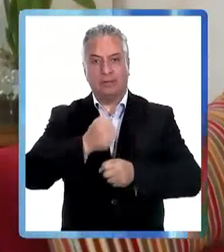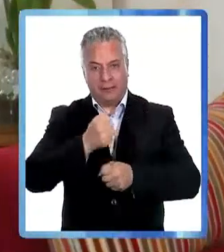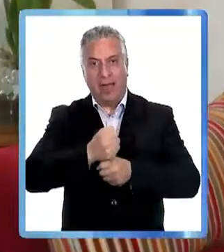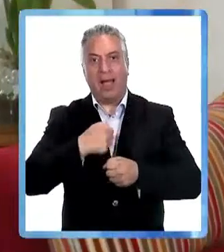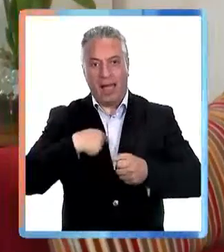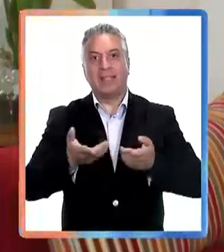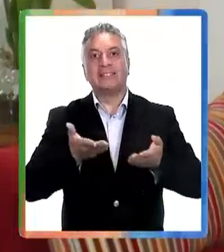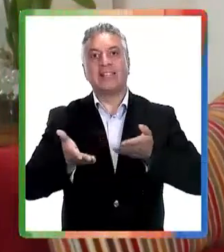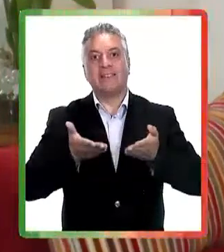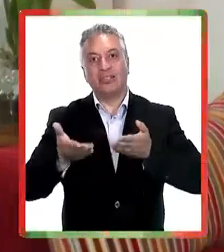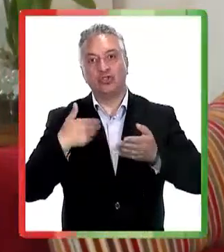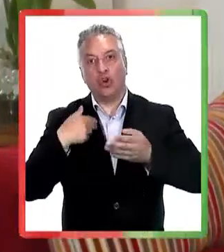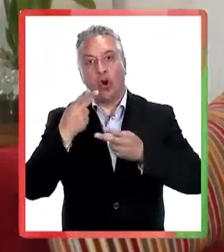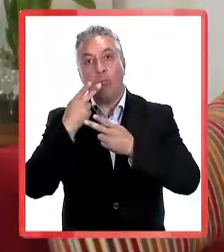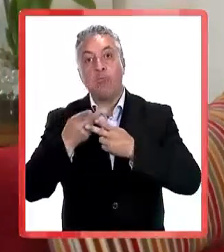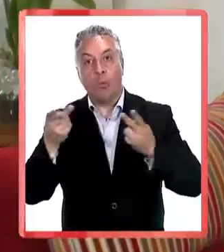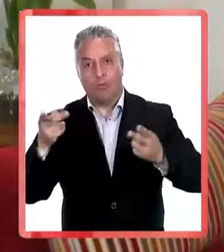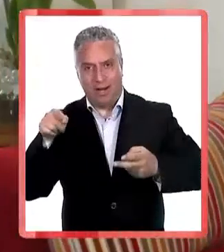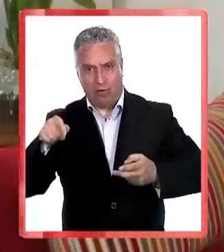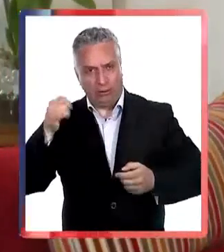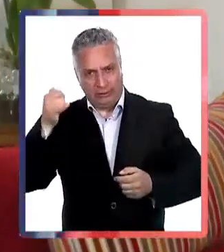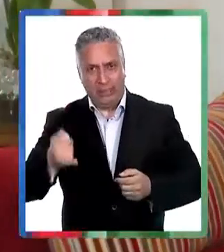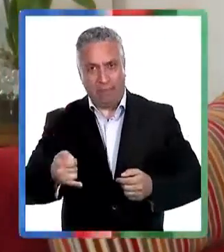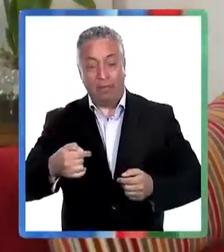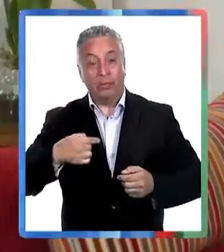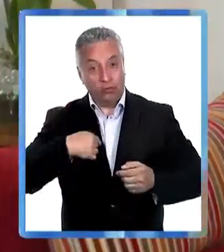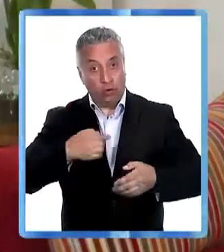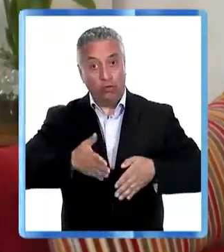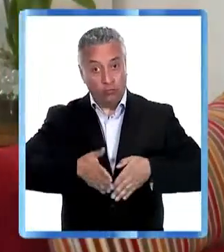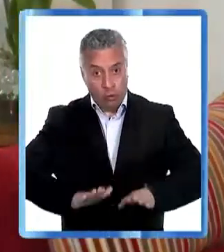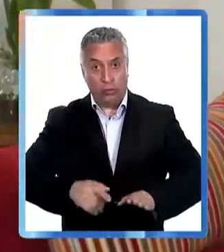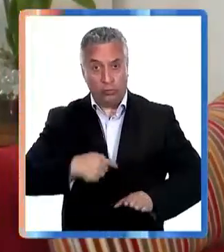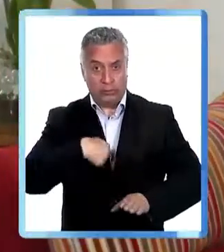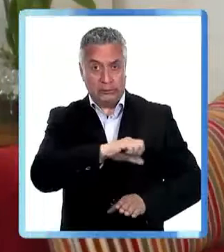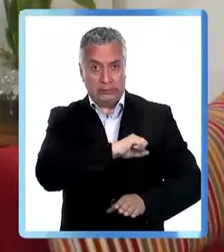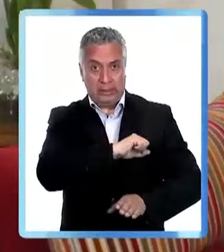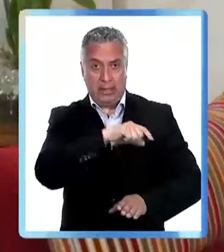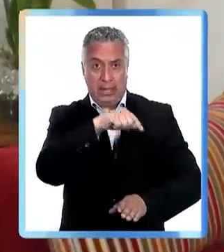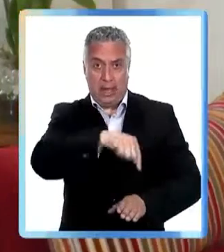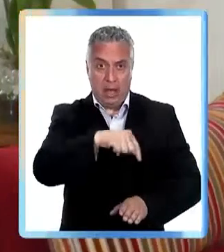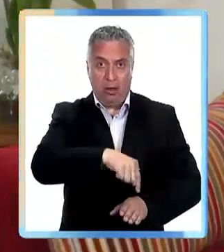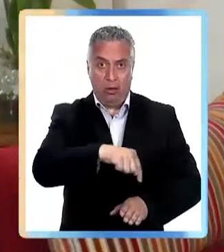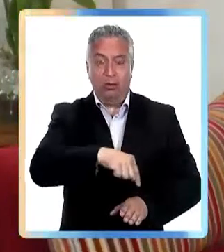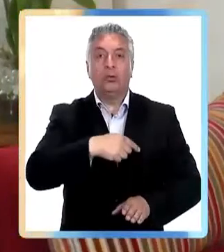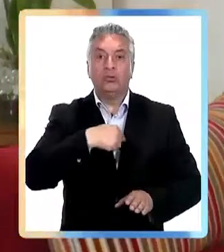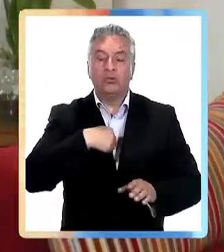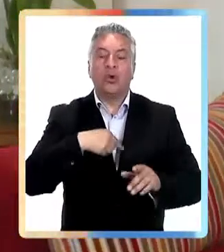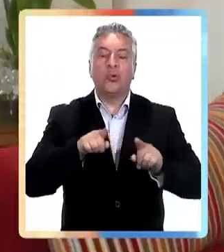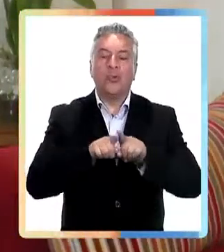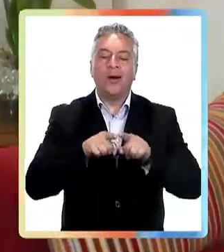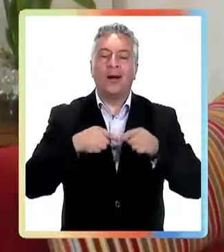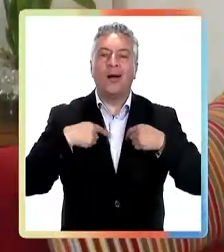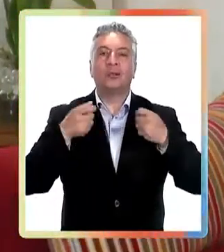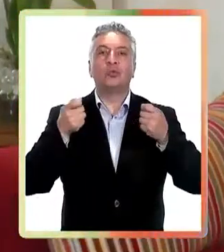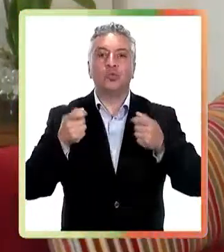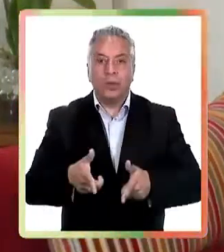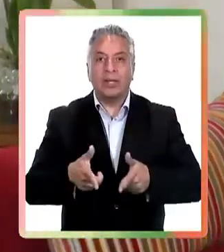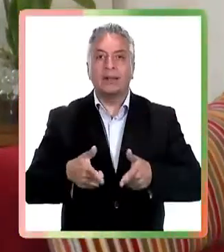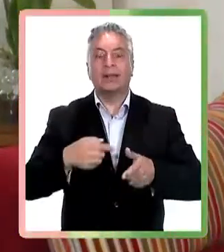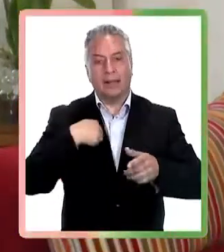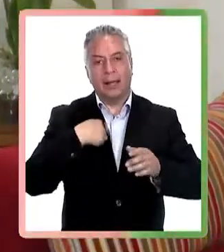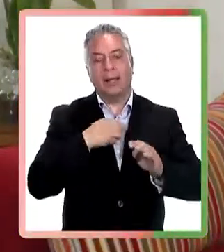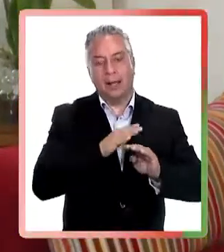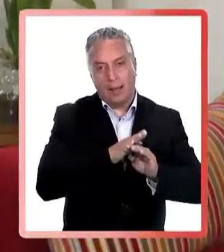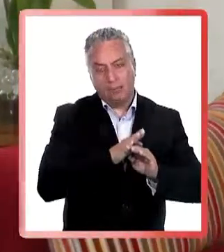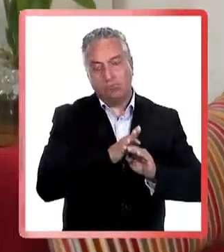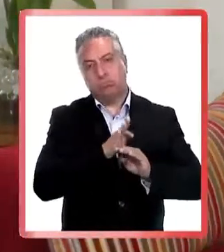servicio público. Entonces, a propósito de eso, siendo yo nacida acá en Santiago, he tenido la fortuna de tener